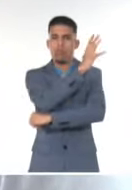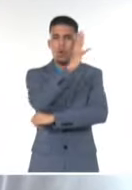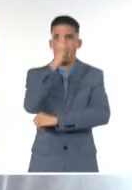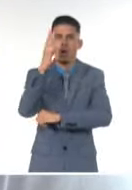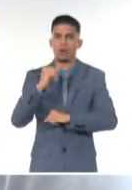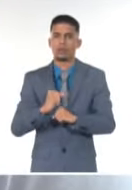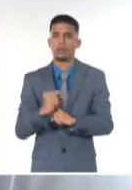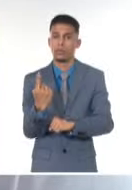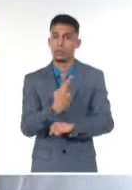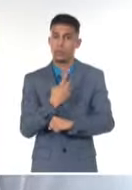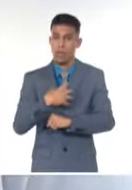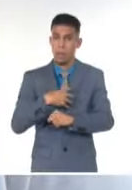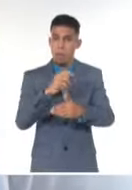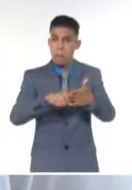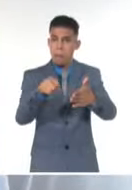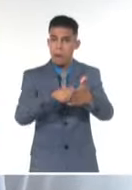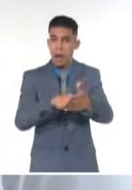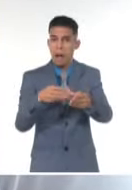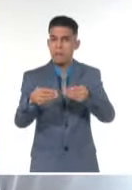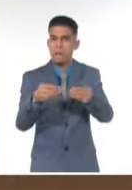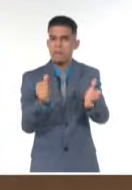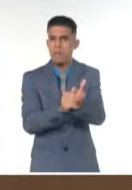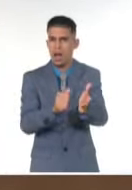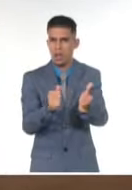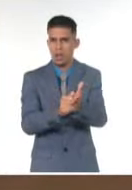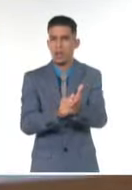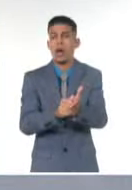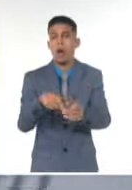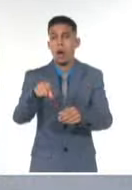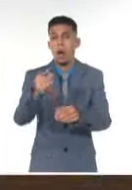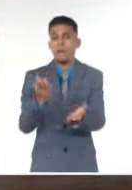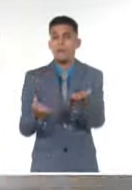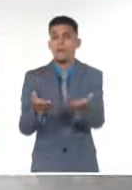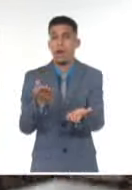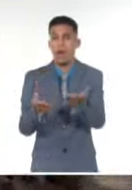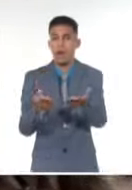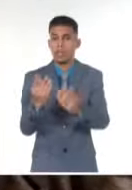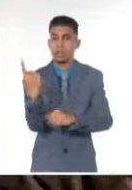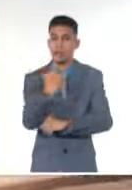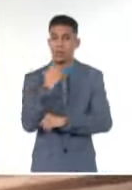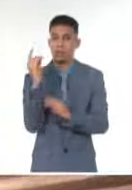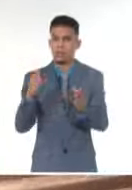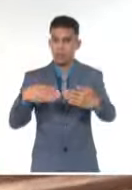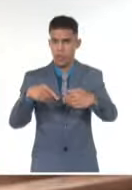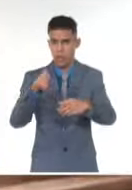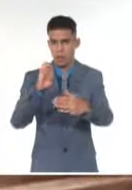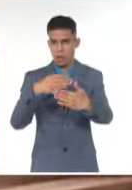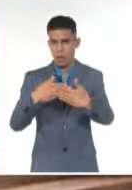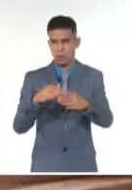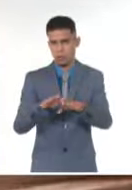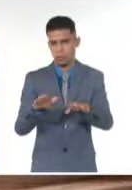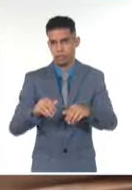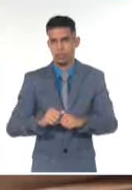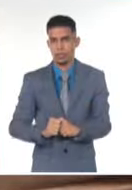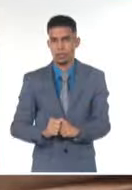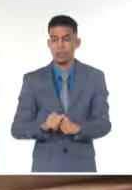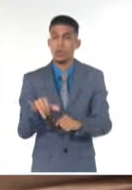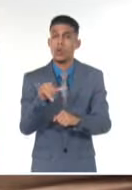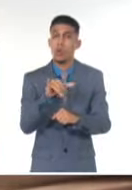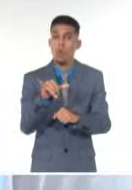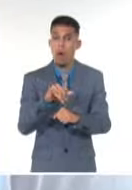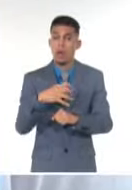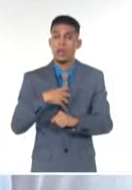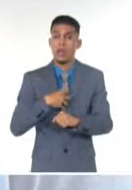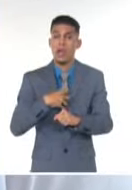un plan de madera para el balance nacional que cerramos aquí en la UBB. Además tenemos